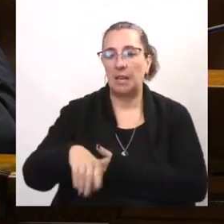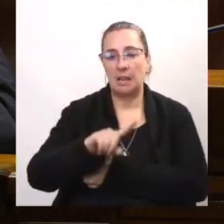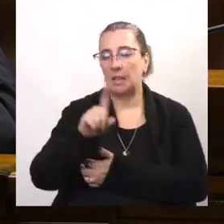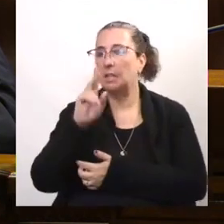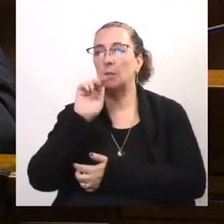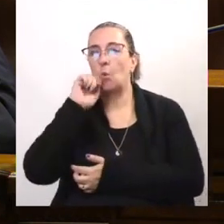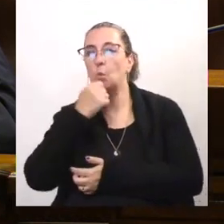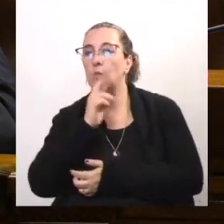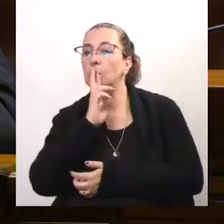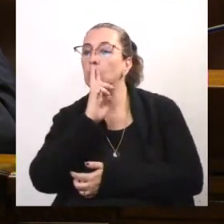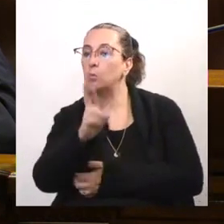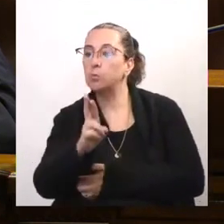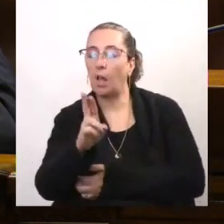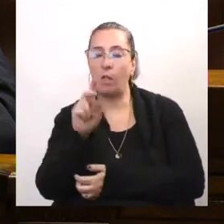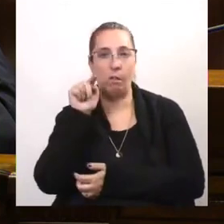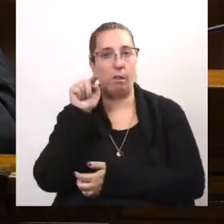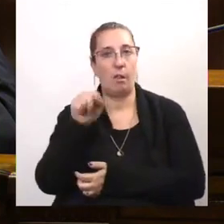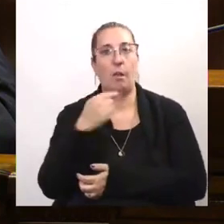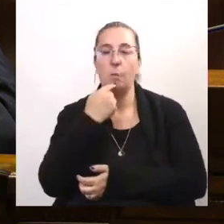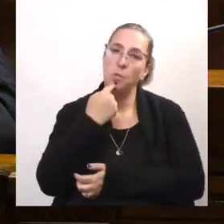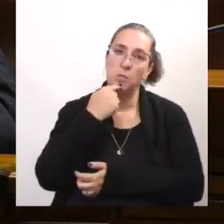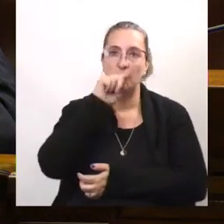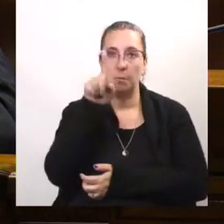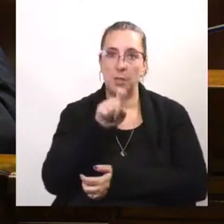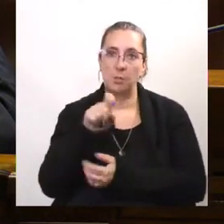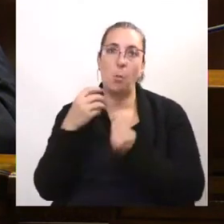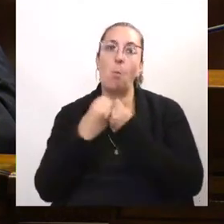y muchas veces en su cuestionamiento el que pierde tiene razón.